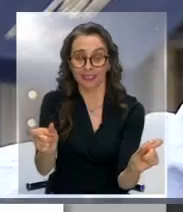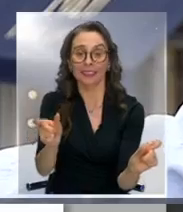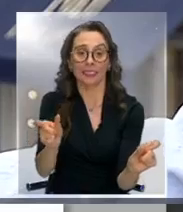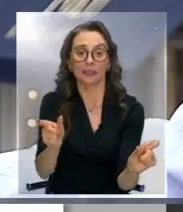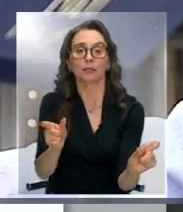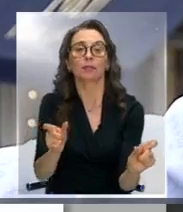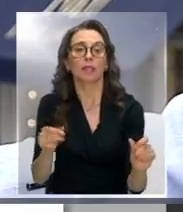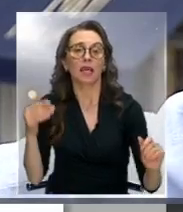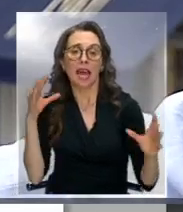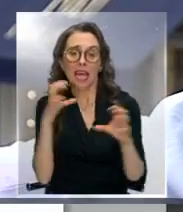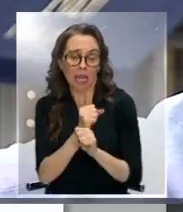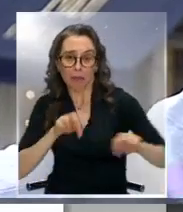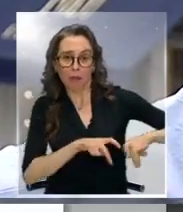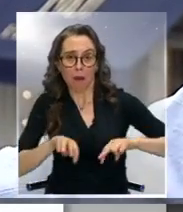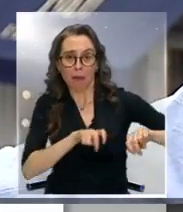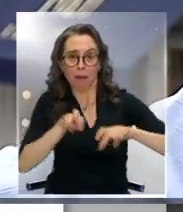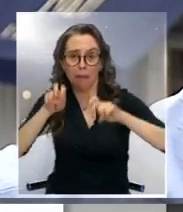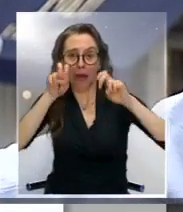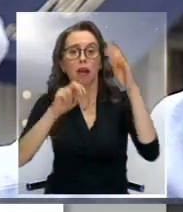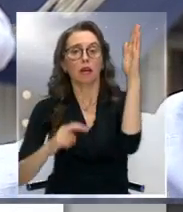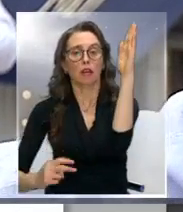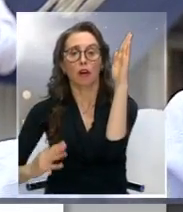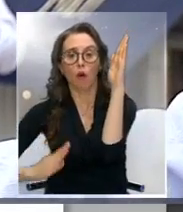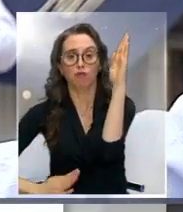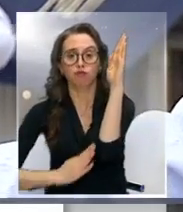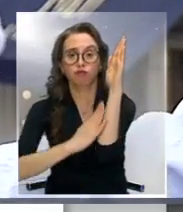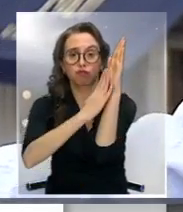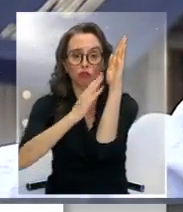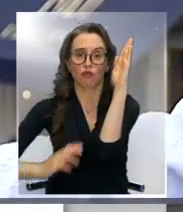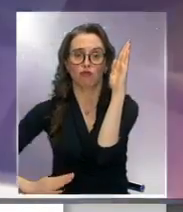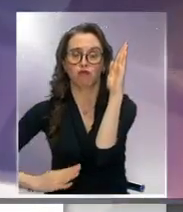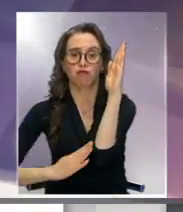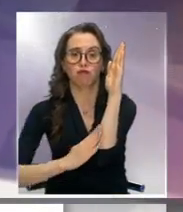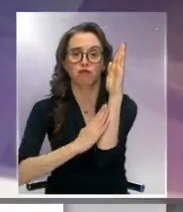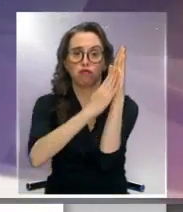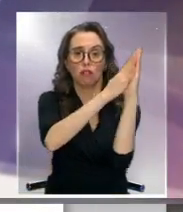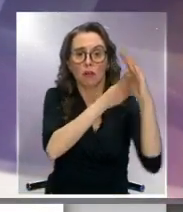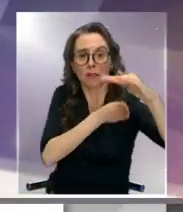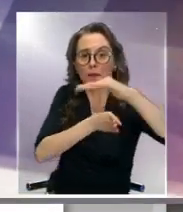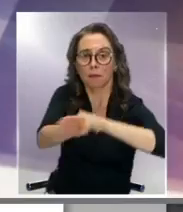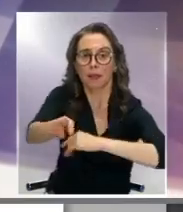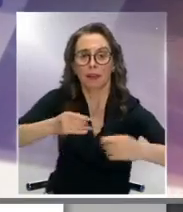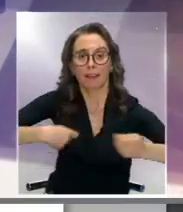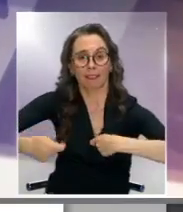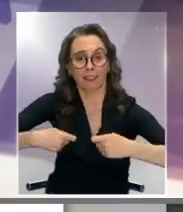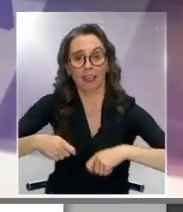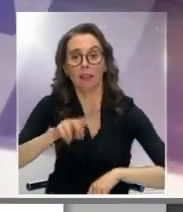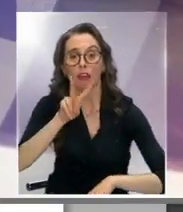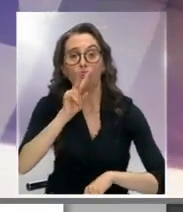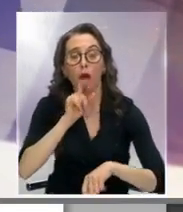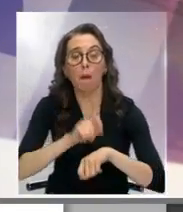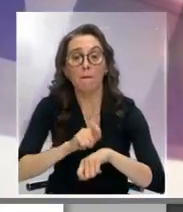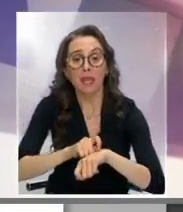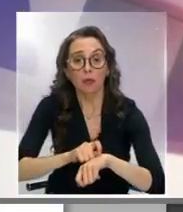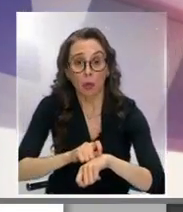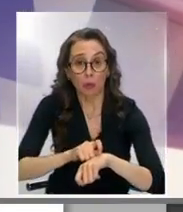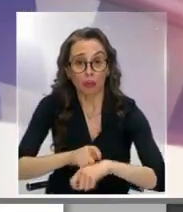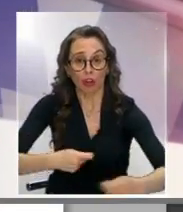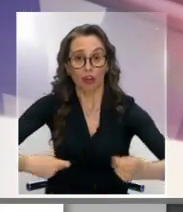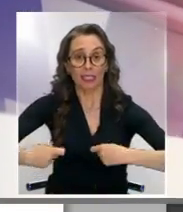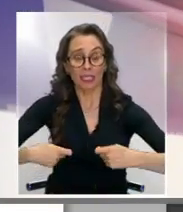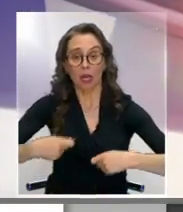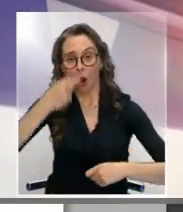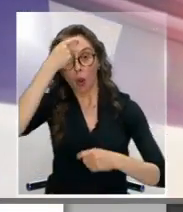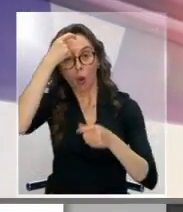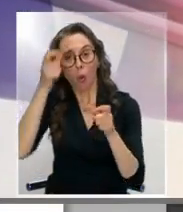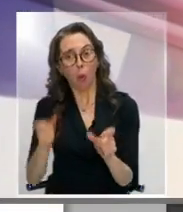dirigen rápidamente por las escaleras mecánicas hasta la tienda. Cerca de 2 minutos alcanzaron a estar en la tienda cuando guardias